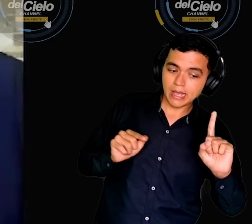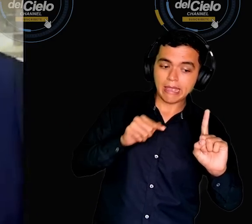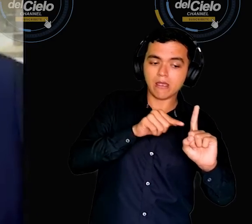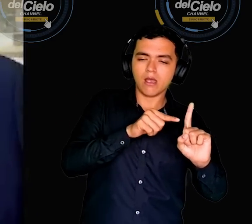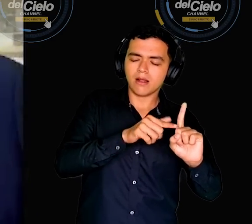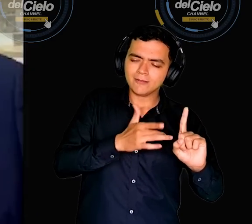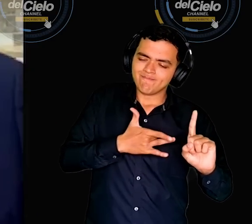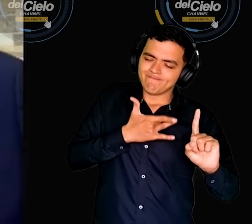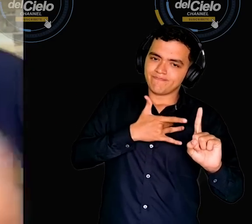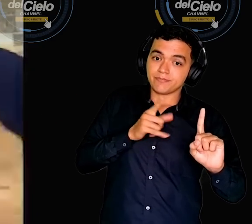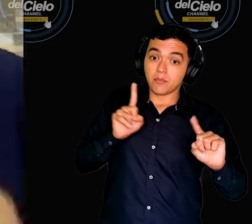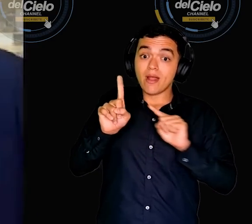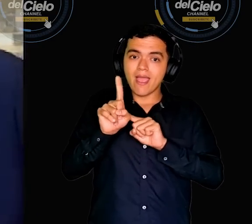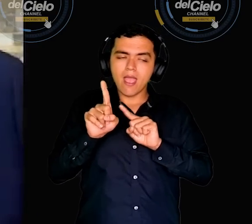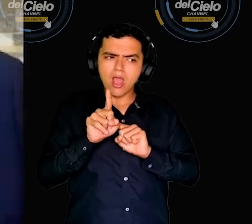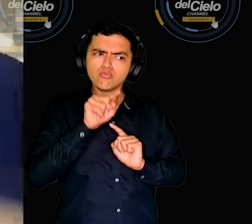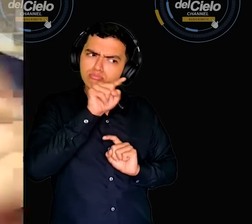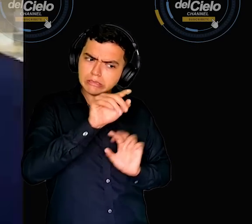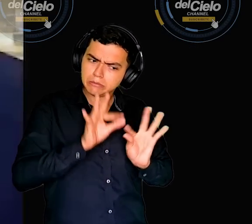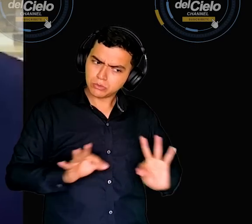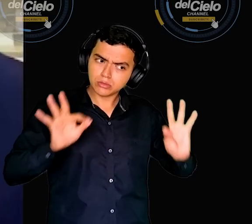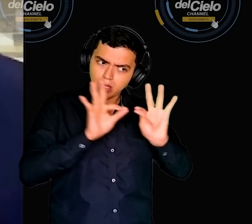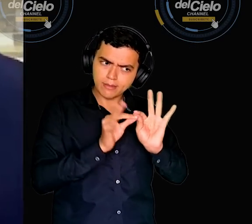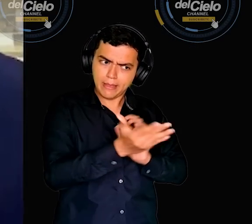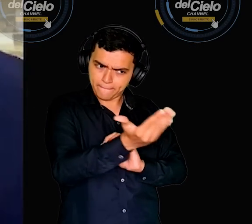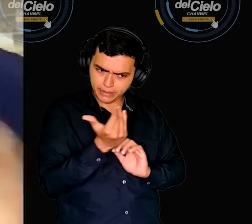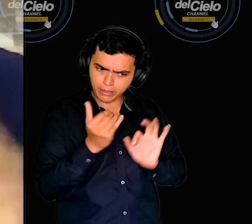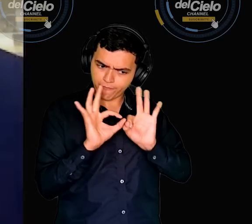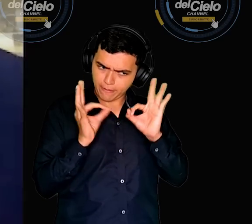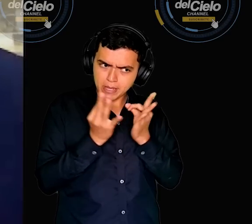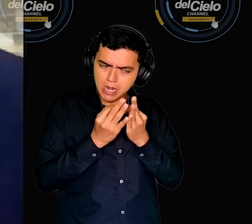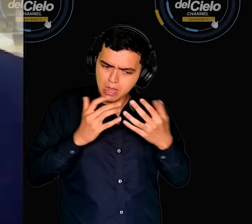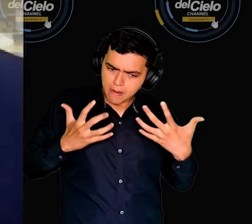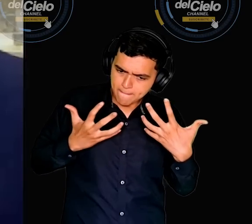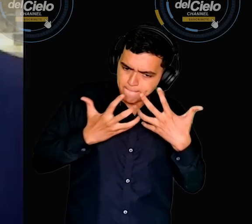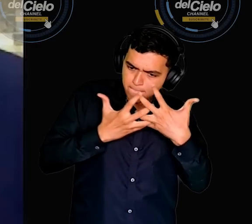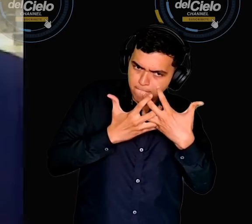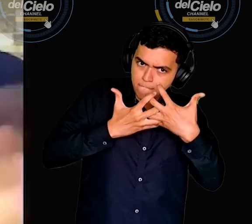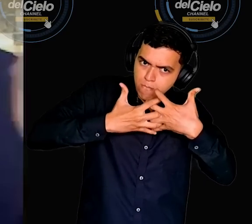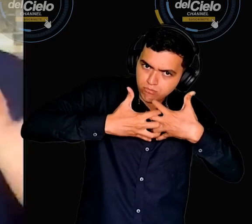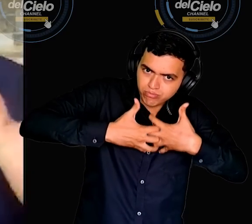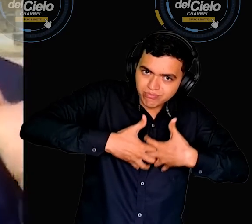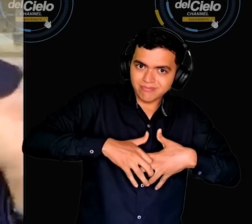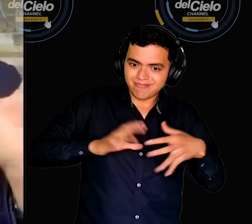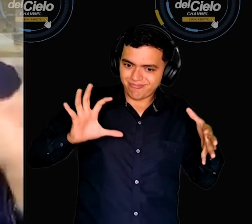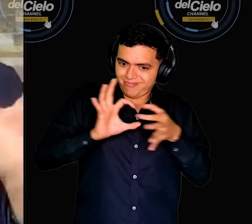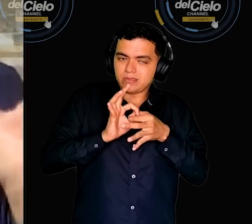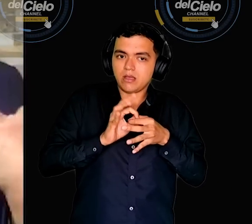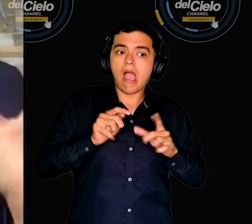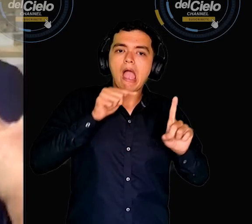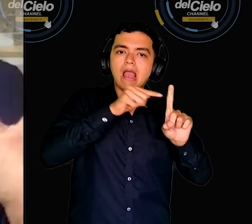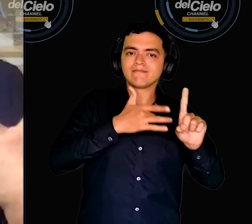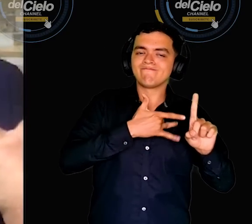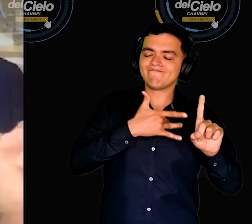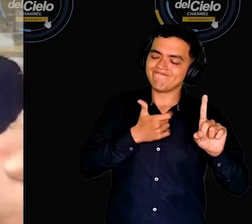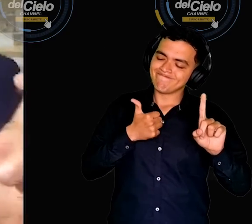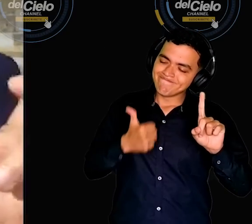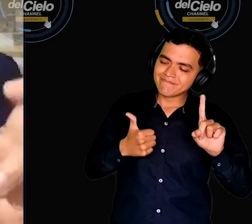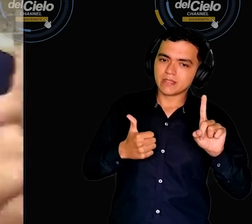creo que si nosotros lográramos vivir nuestra vida de una manera tan transparente y tan